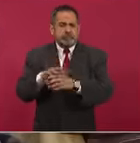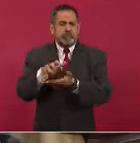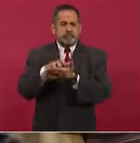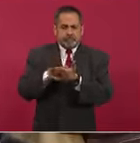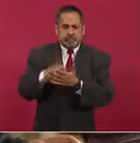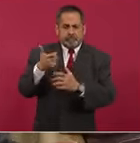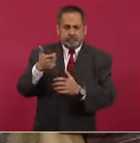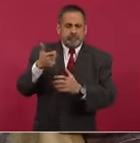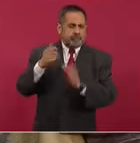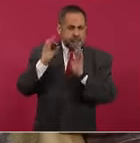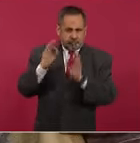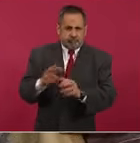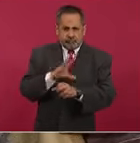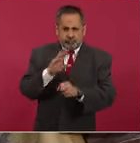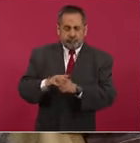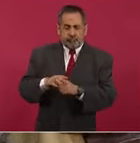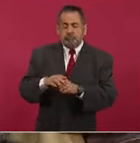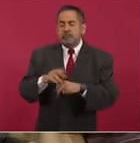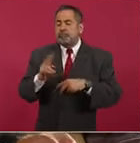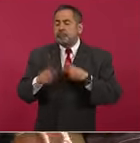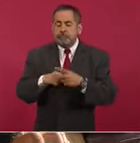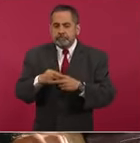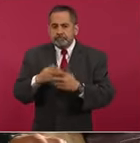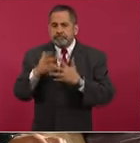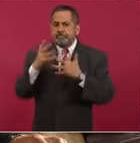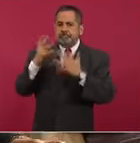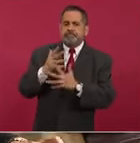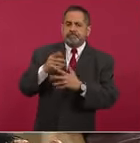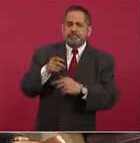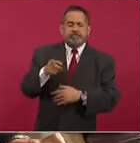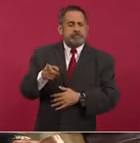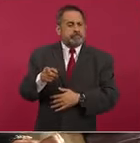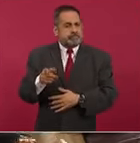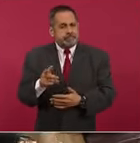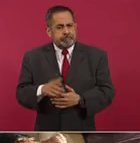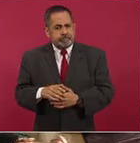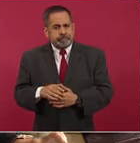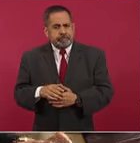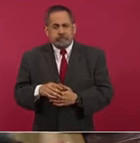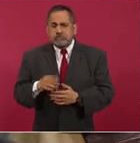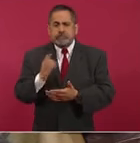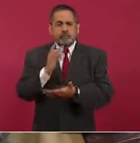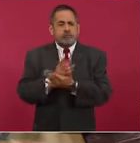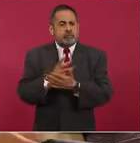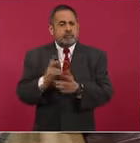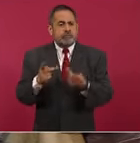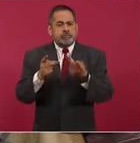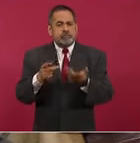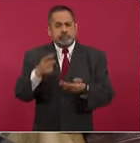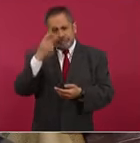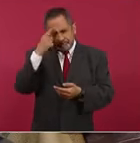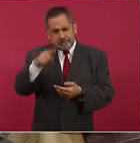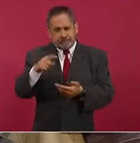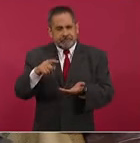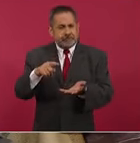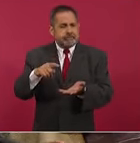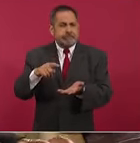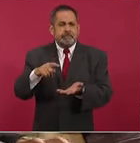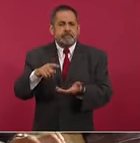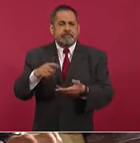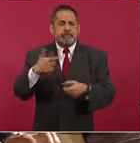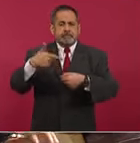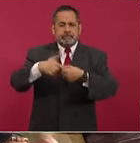litro a litro, pero me topé con el tema de que únicamente se vende Magna a la población en general, no se vende la